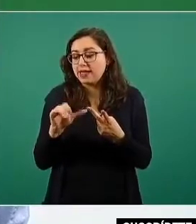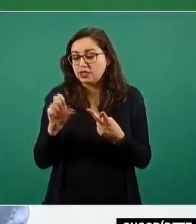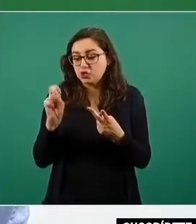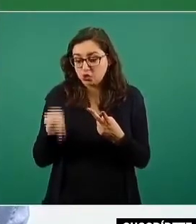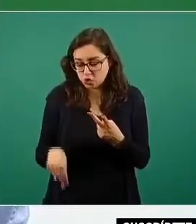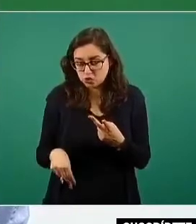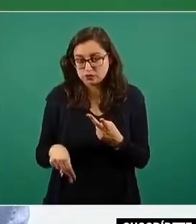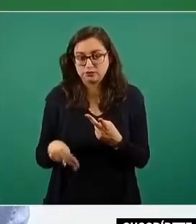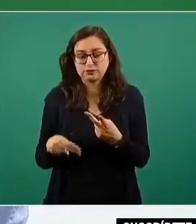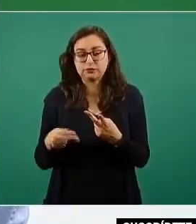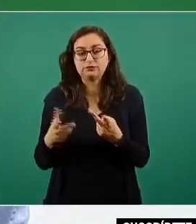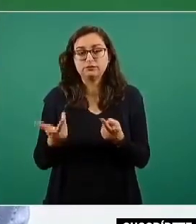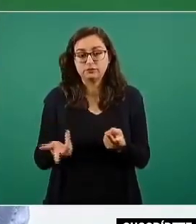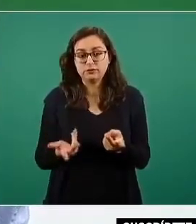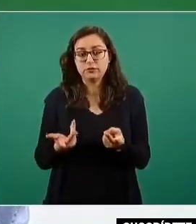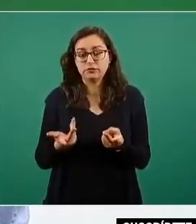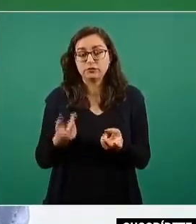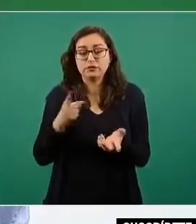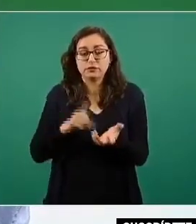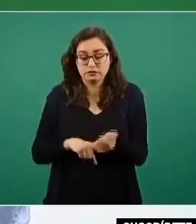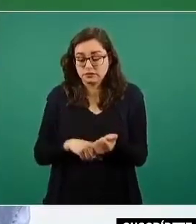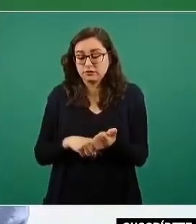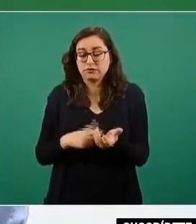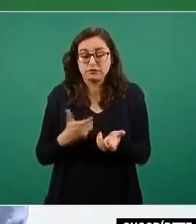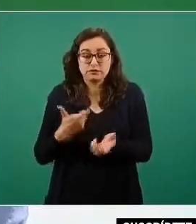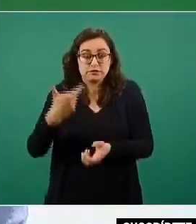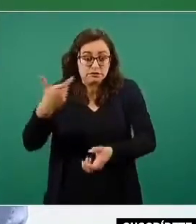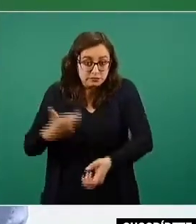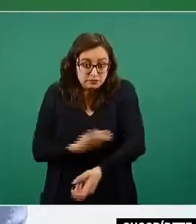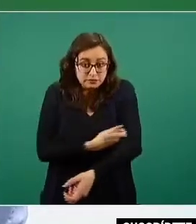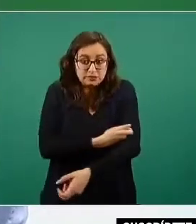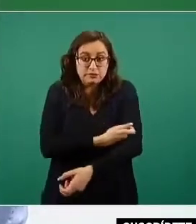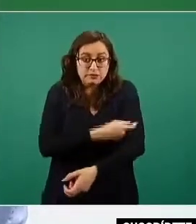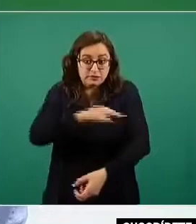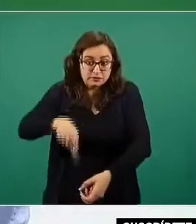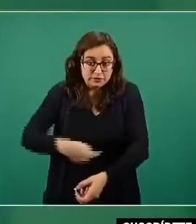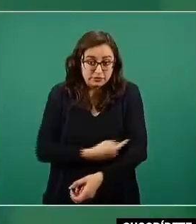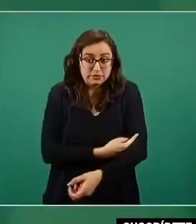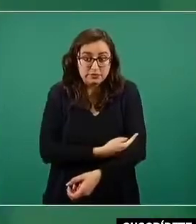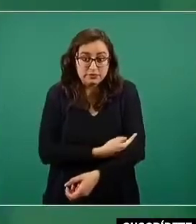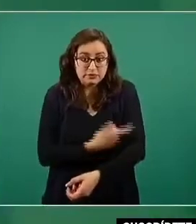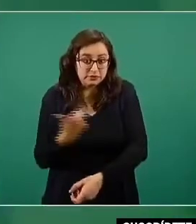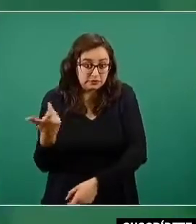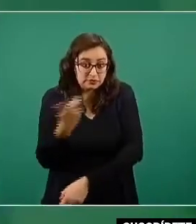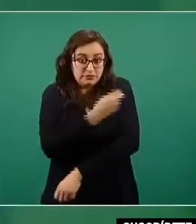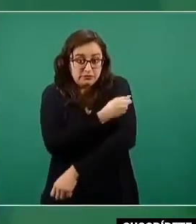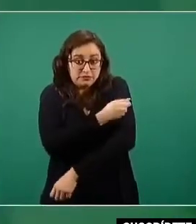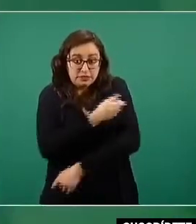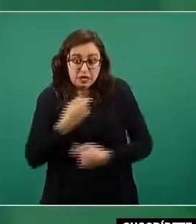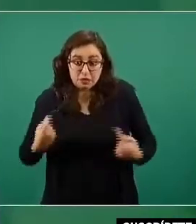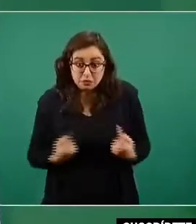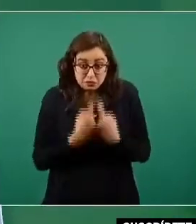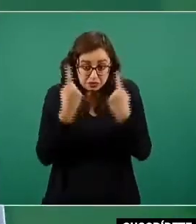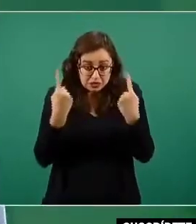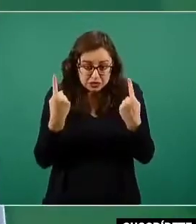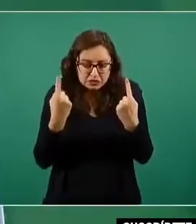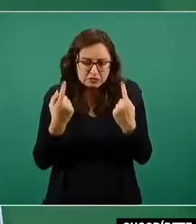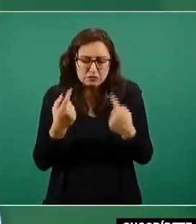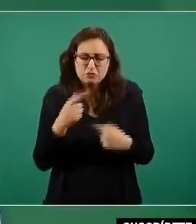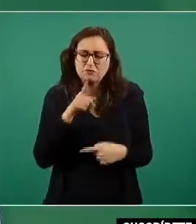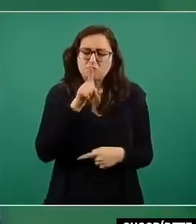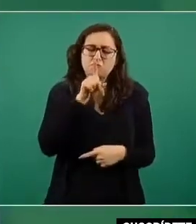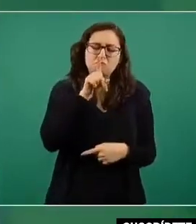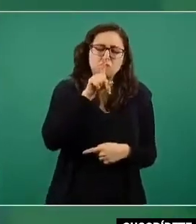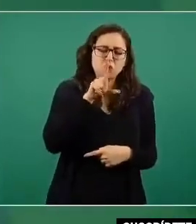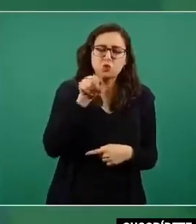que tienen hemofilias, no deberían considerarse como contraindicación, porque la transfusión de